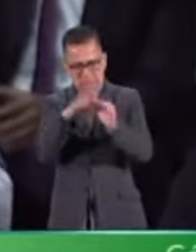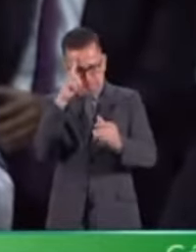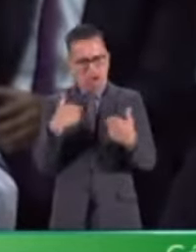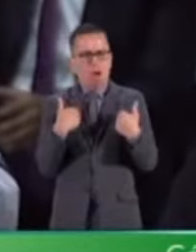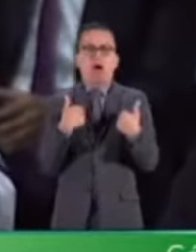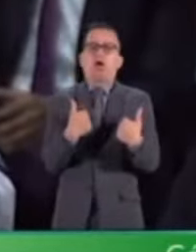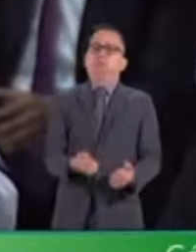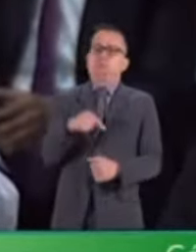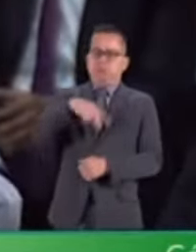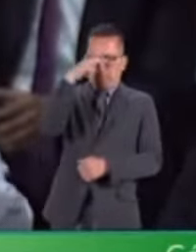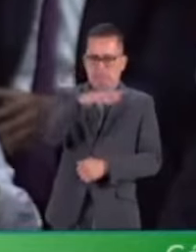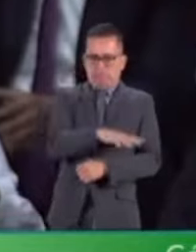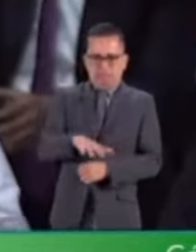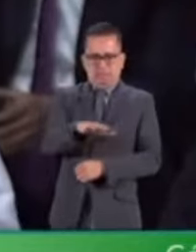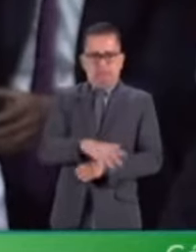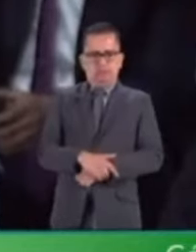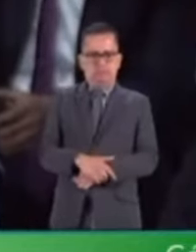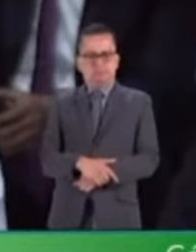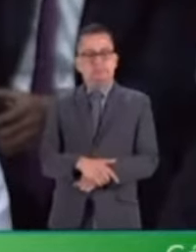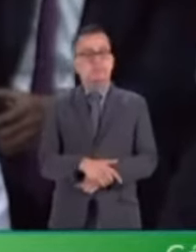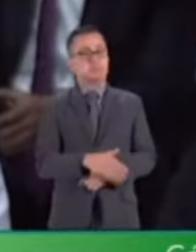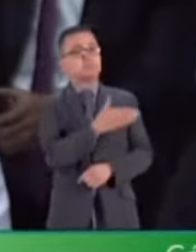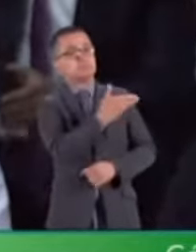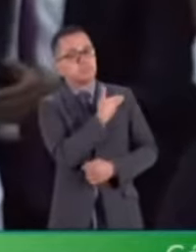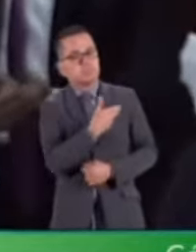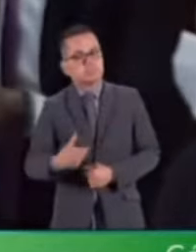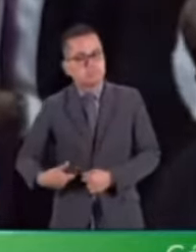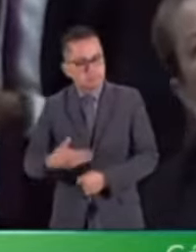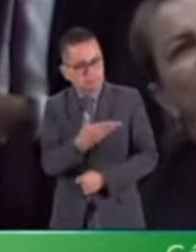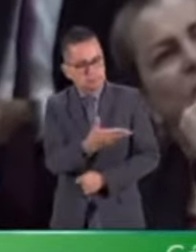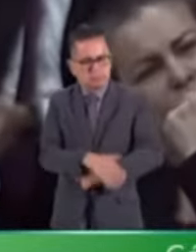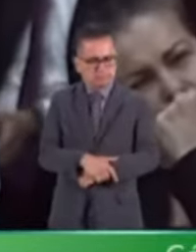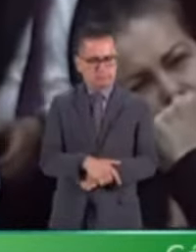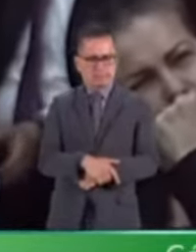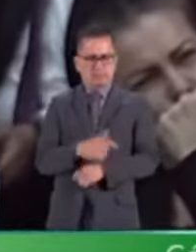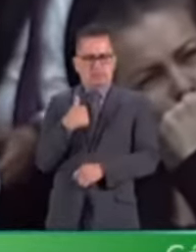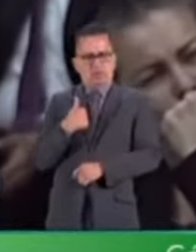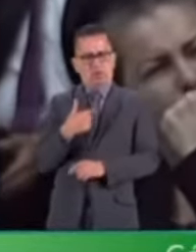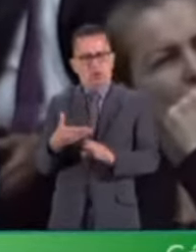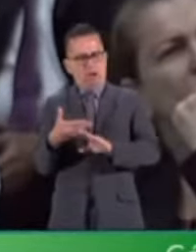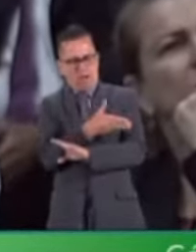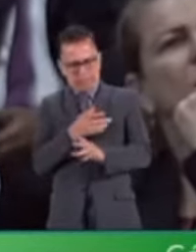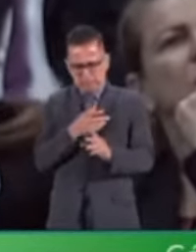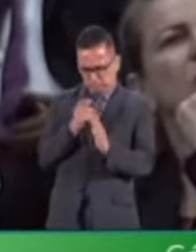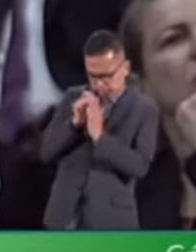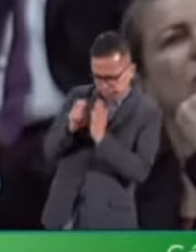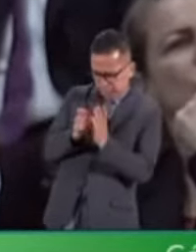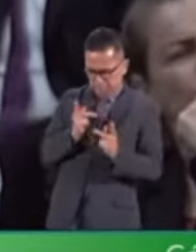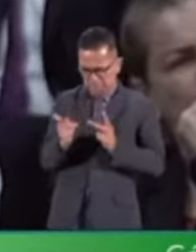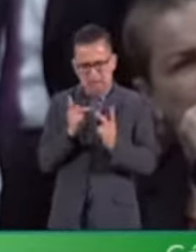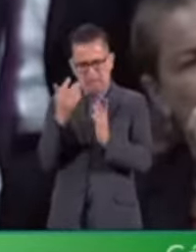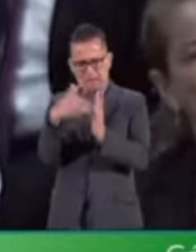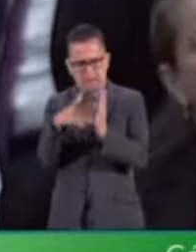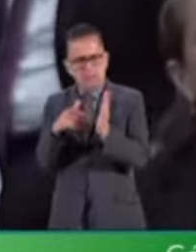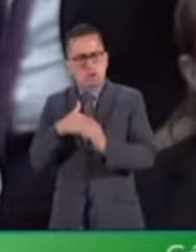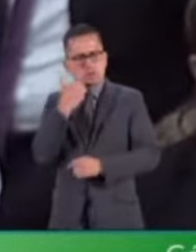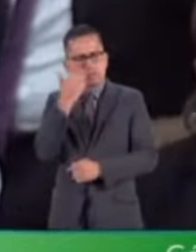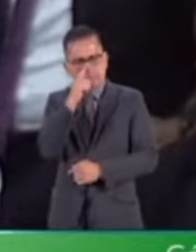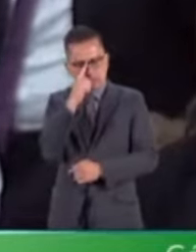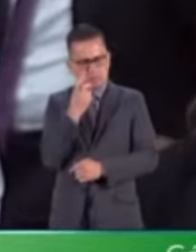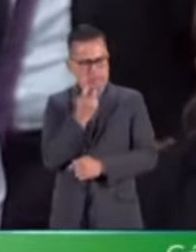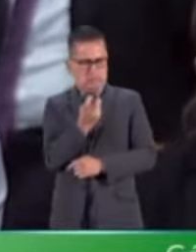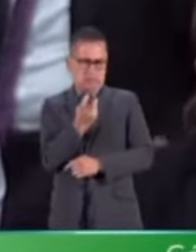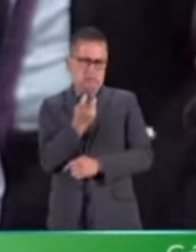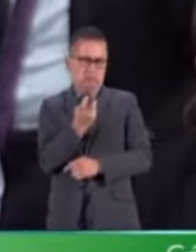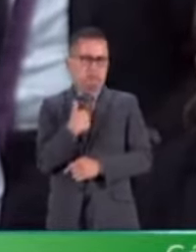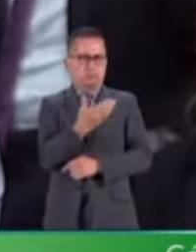México. Ciudadano presidente, había preparado unas líneas que quisiera pedirle se